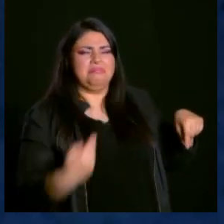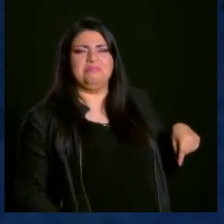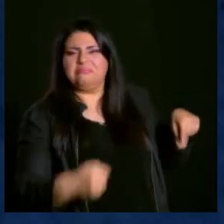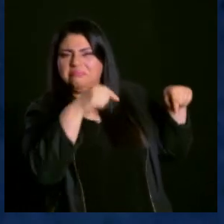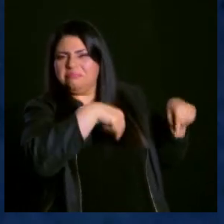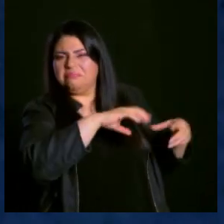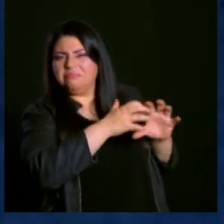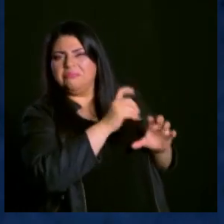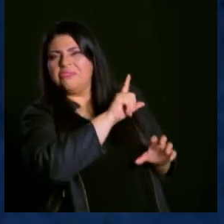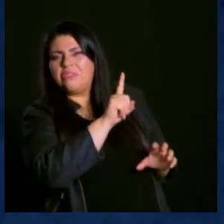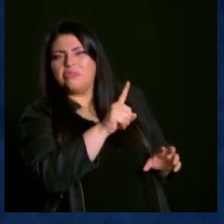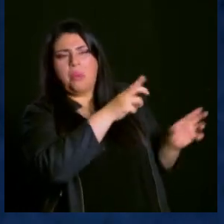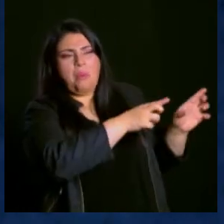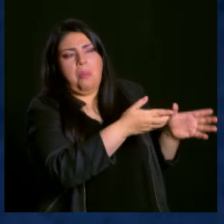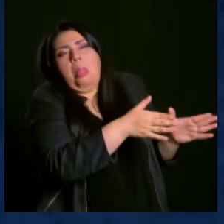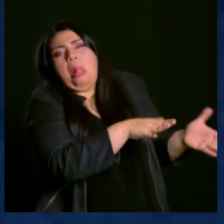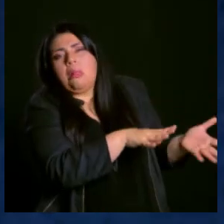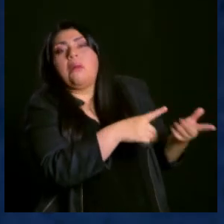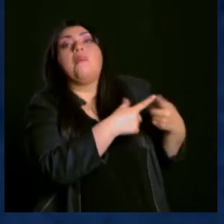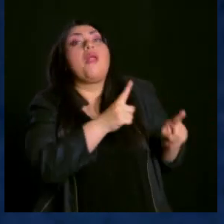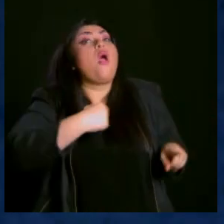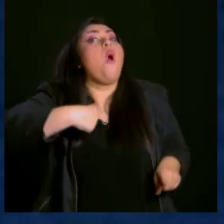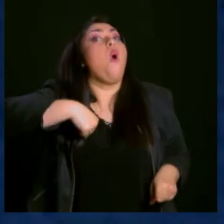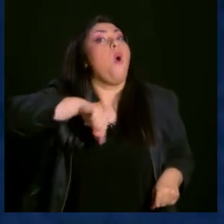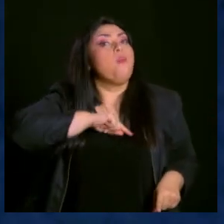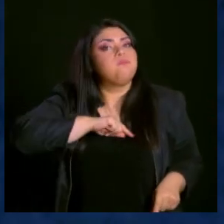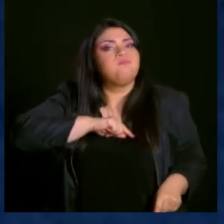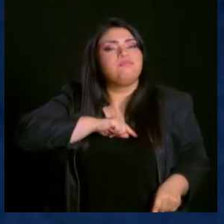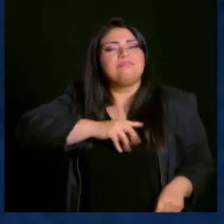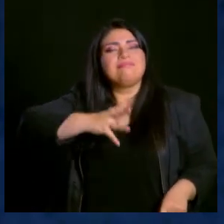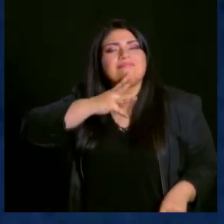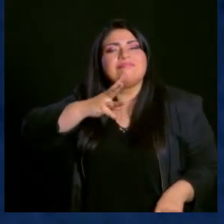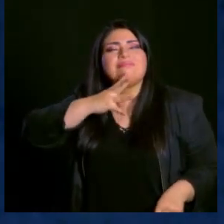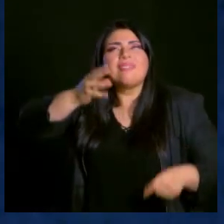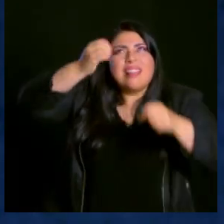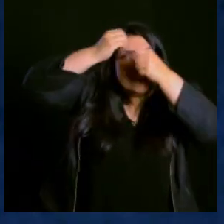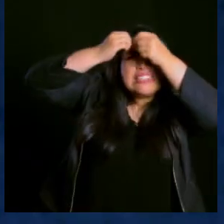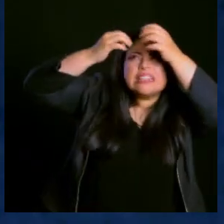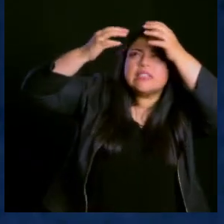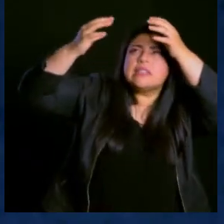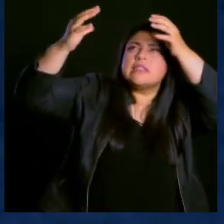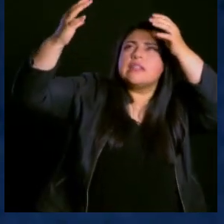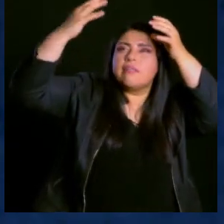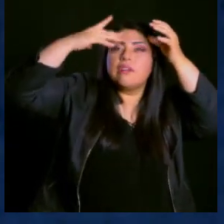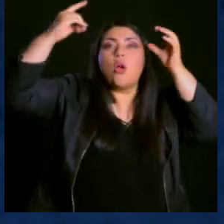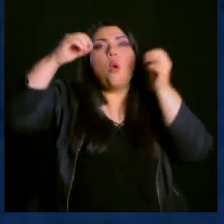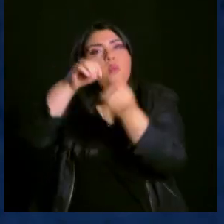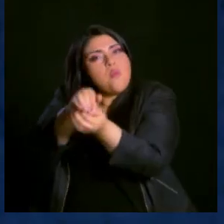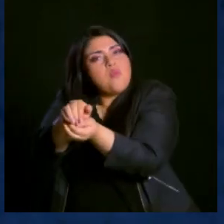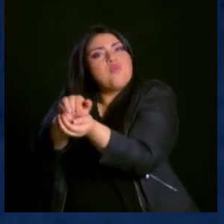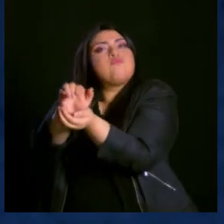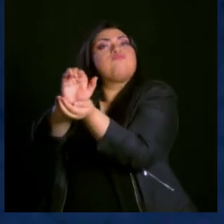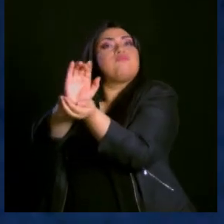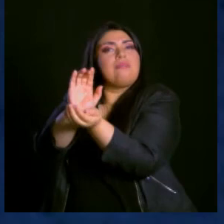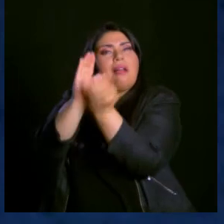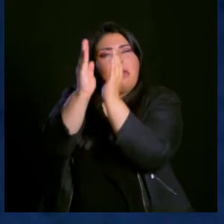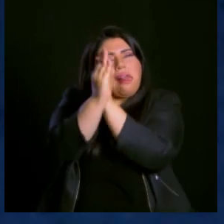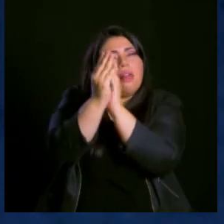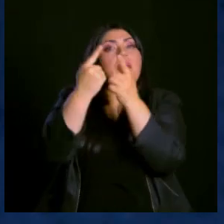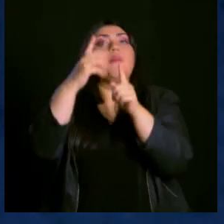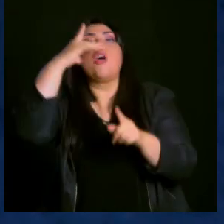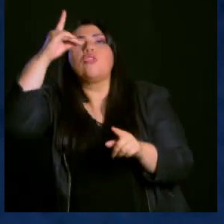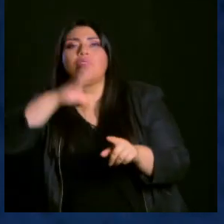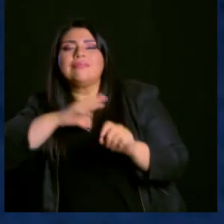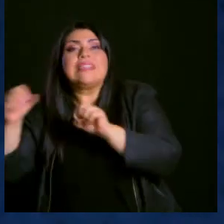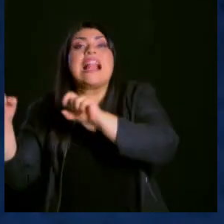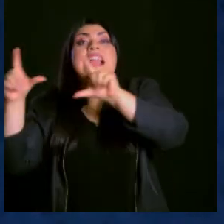que perecen más hablamos sabiduría de Dios en misterio la sabiduría oculta la cual Dios predestinó